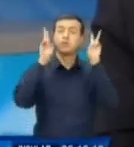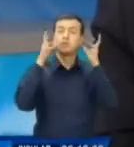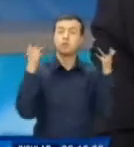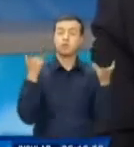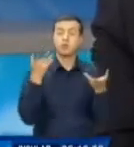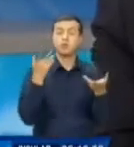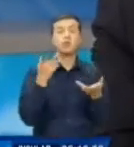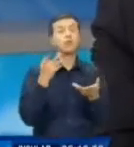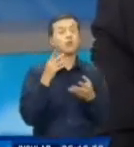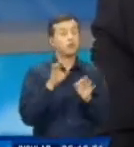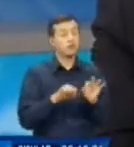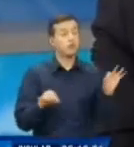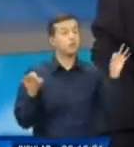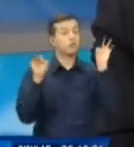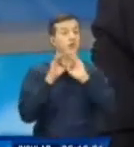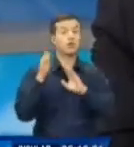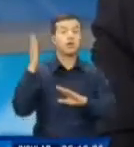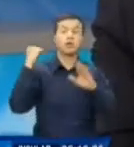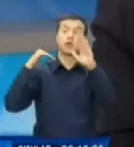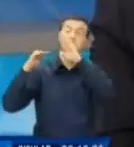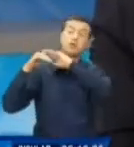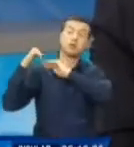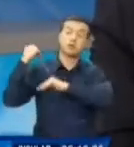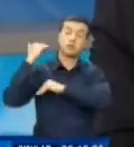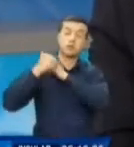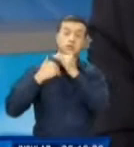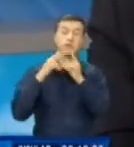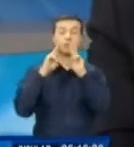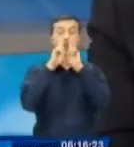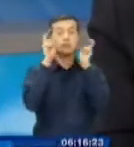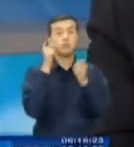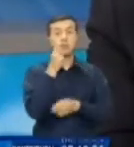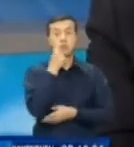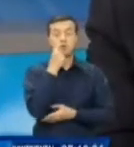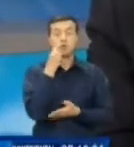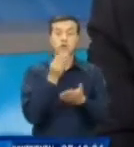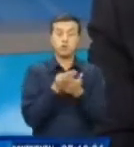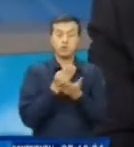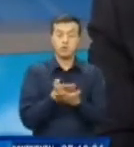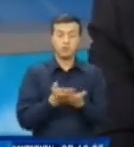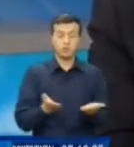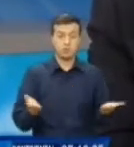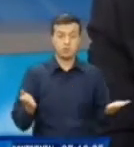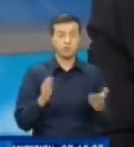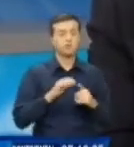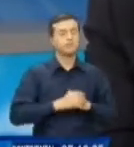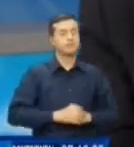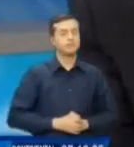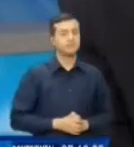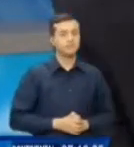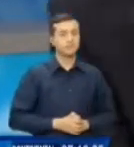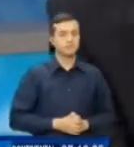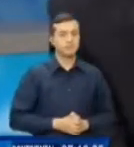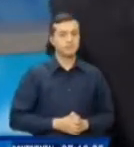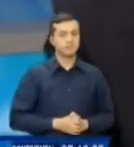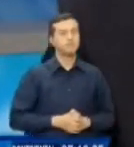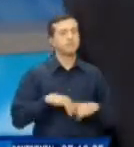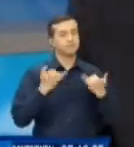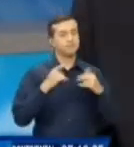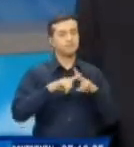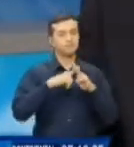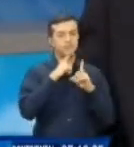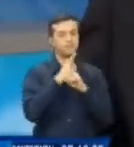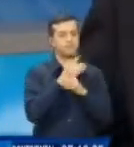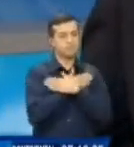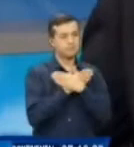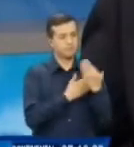otro tema que también ya se viene hablando desde hace mucho tiempo el tema de la subasta inversa de medicamentos en ese amor y vamos la